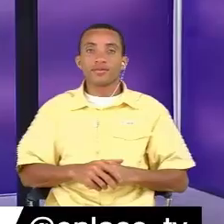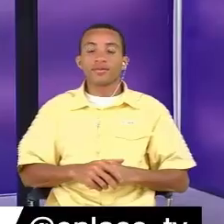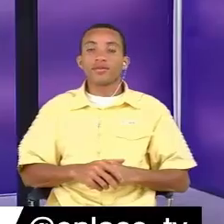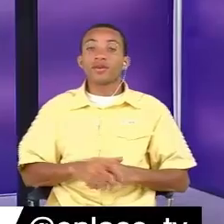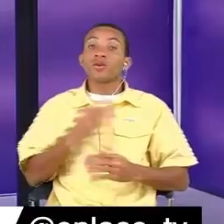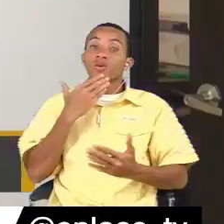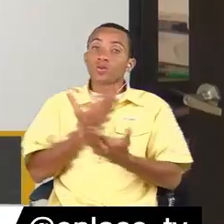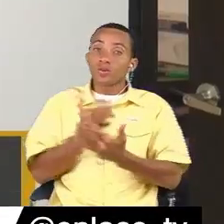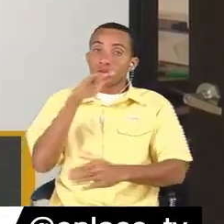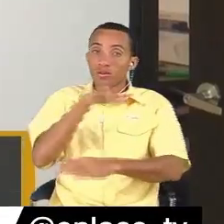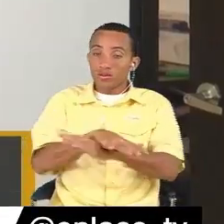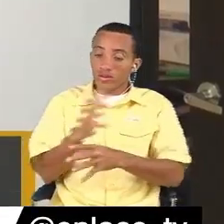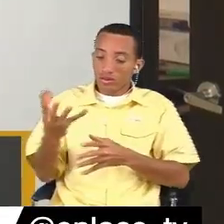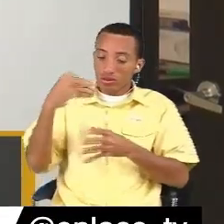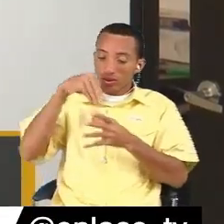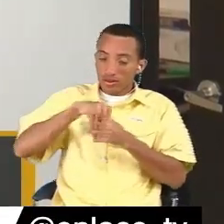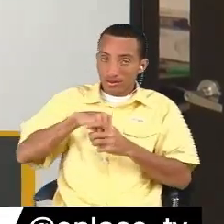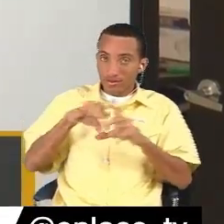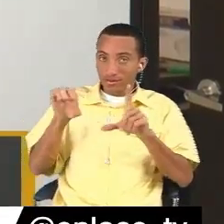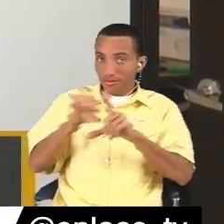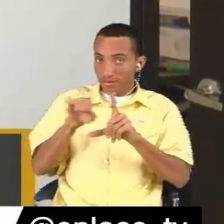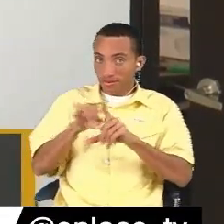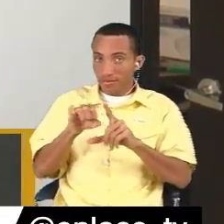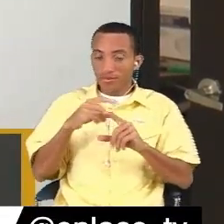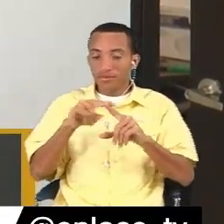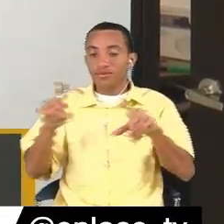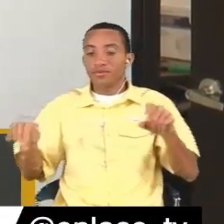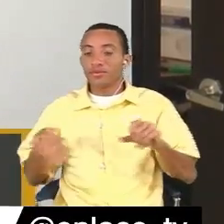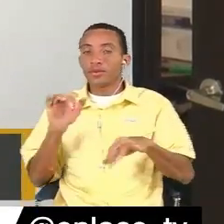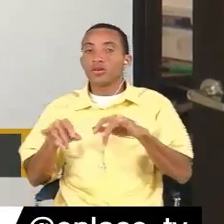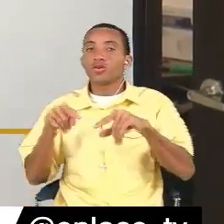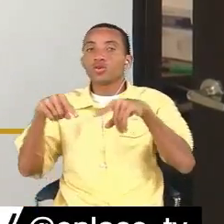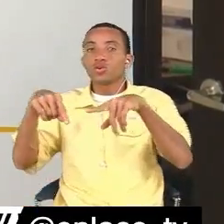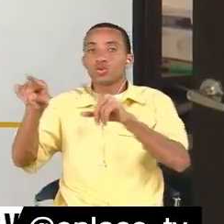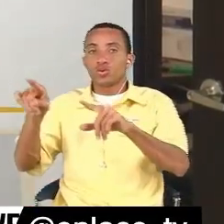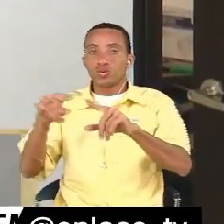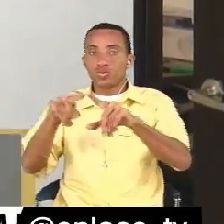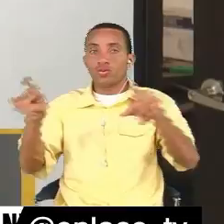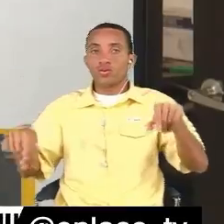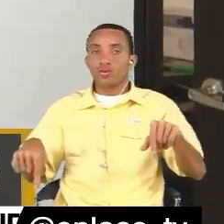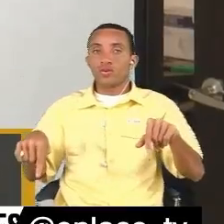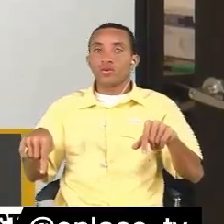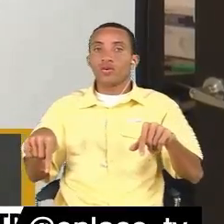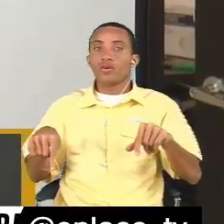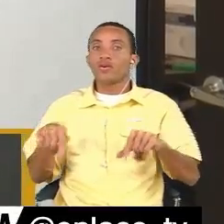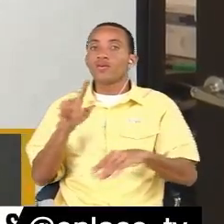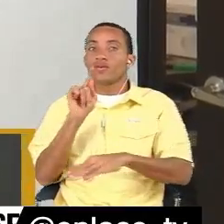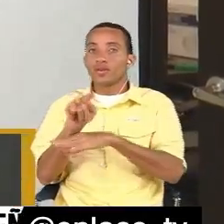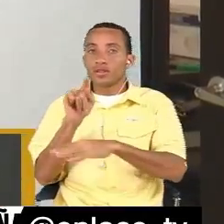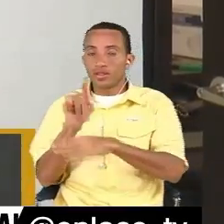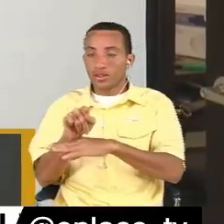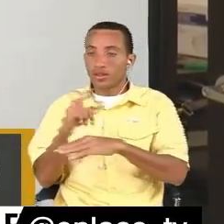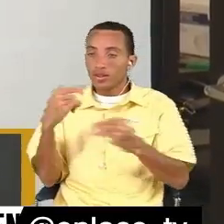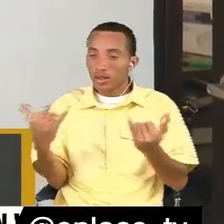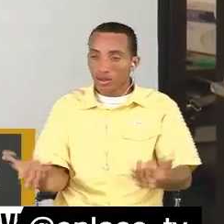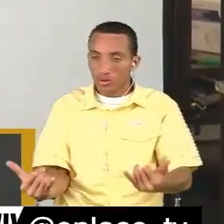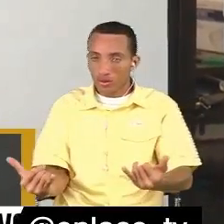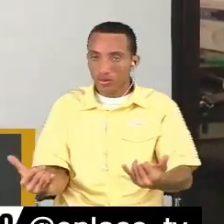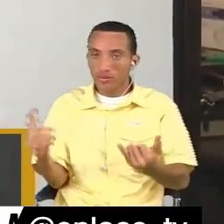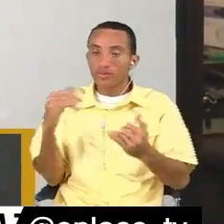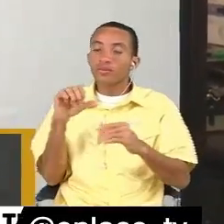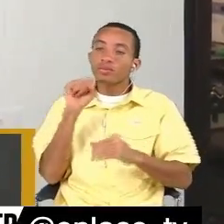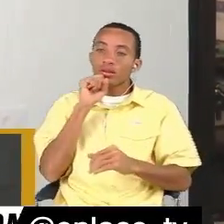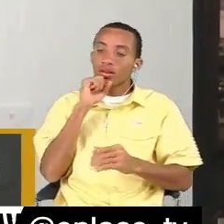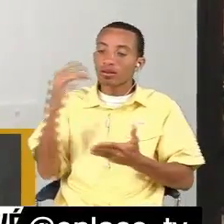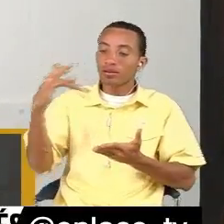Buenas tardes, compañeros en estudio. Nos encontramos desde las oficinas de la Fiscalía General de la Nación aquí en Barranca Bermeja. Nos acompaña el